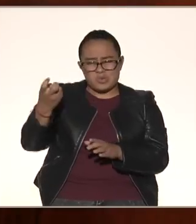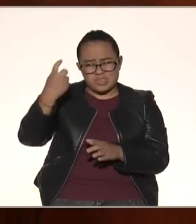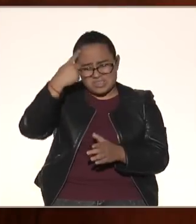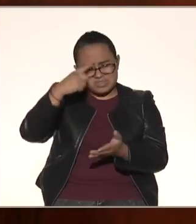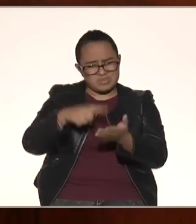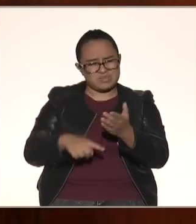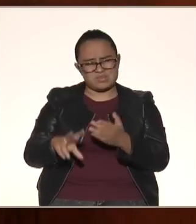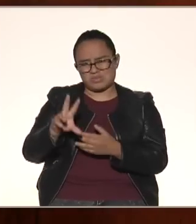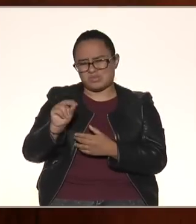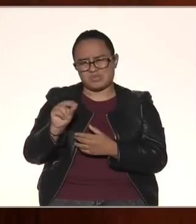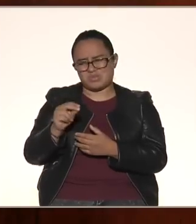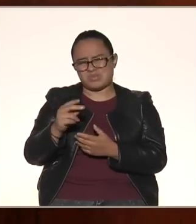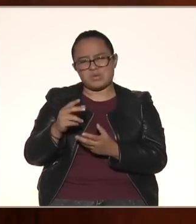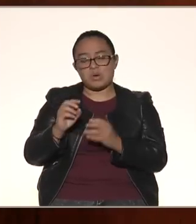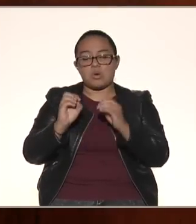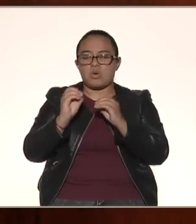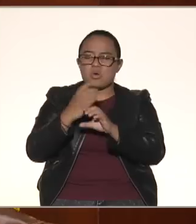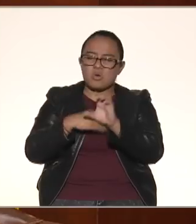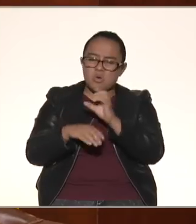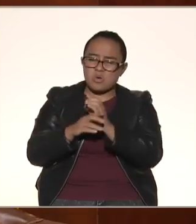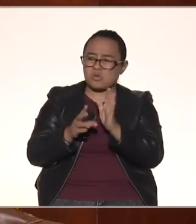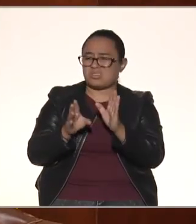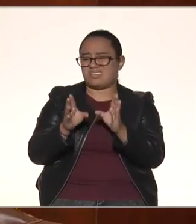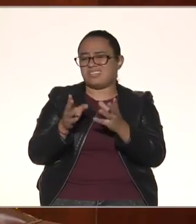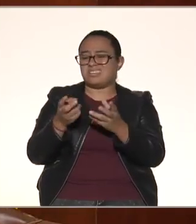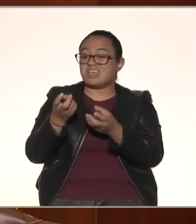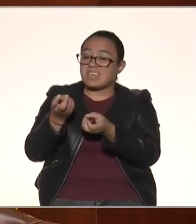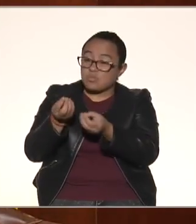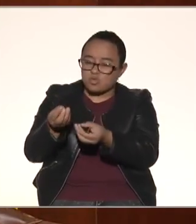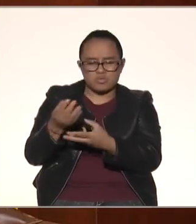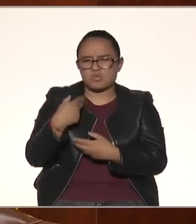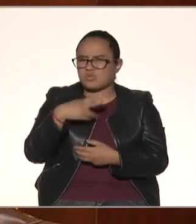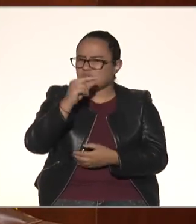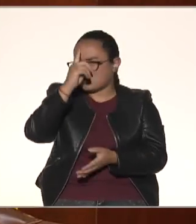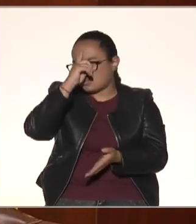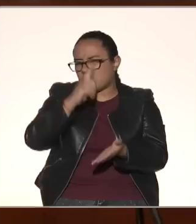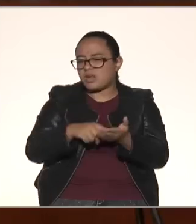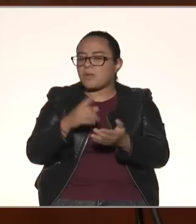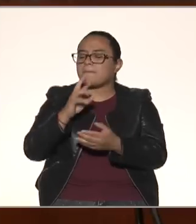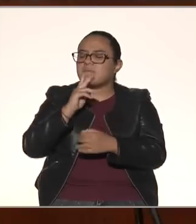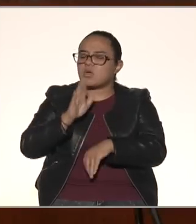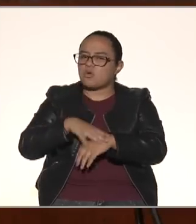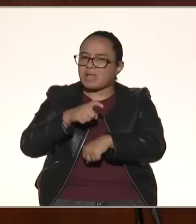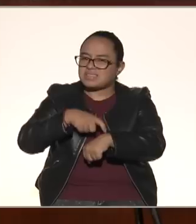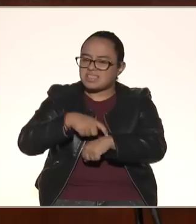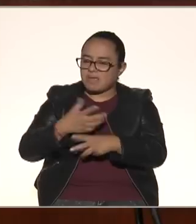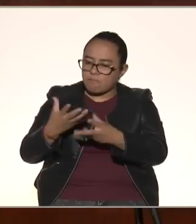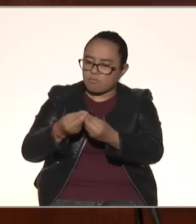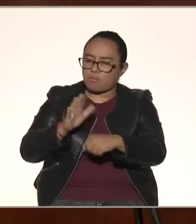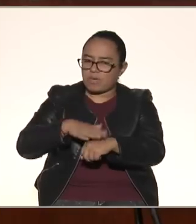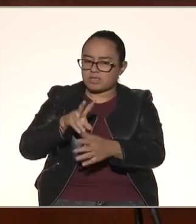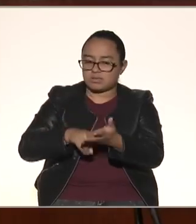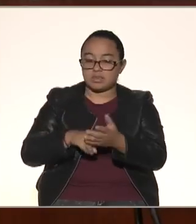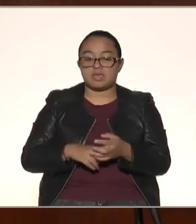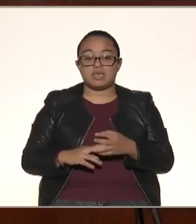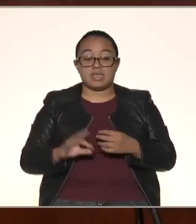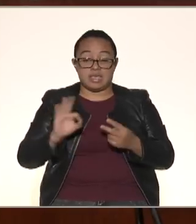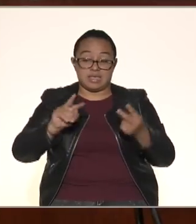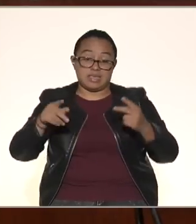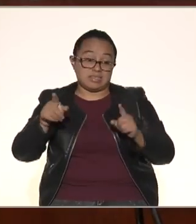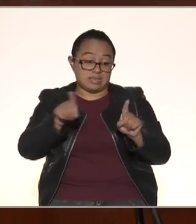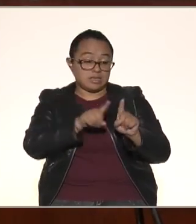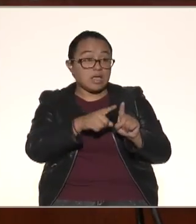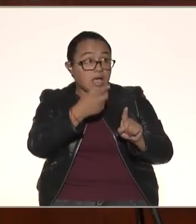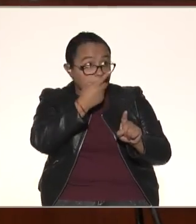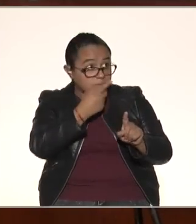en esos formalismos, o en esos detallitos, tal vez. No, claro, y tal vez, pues de esa manera, la pareja ya no lo va a tomar a mal, ¿no? O sea,